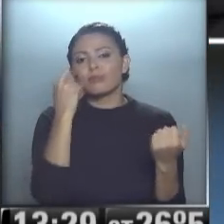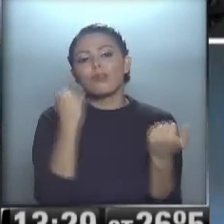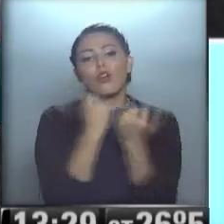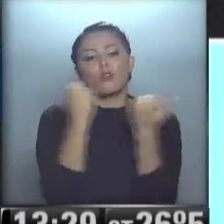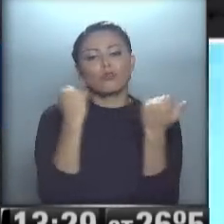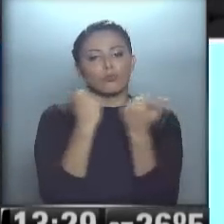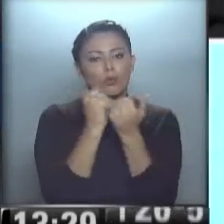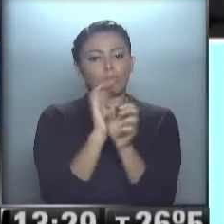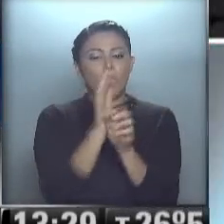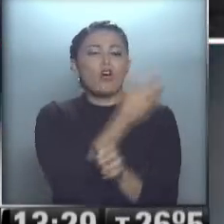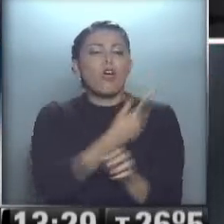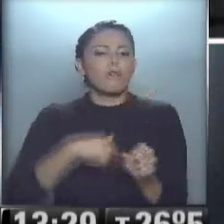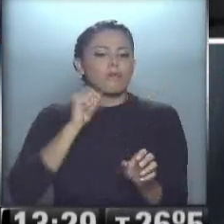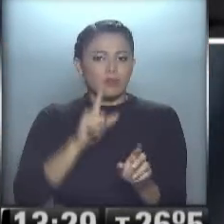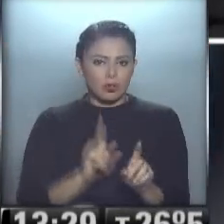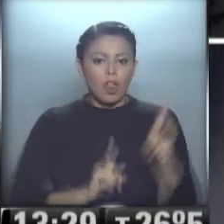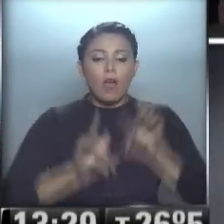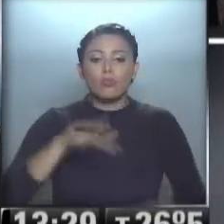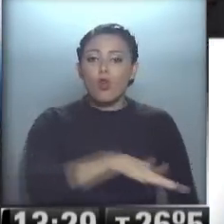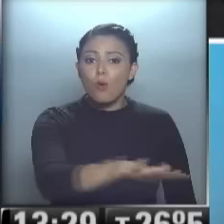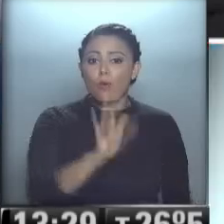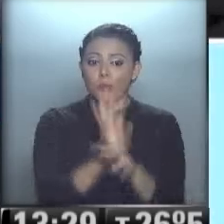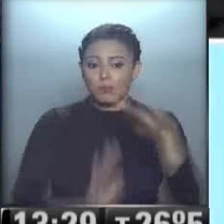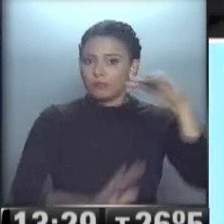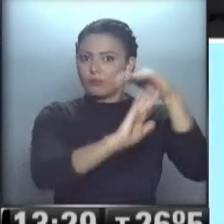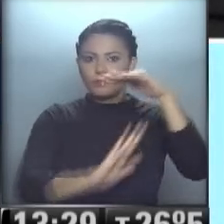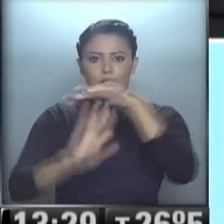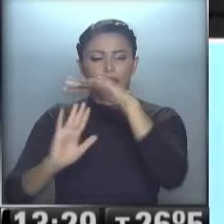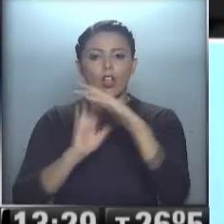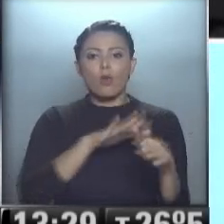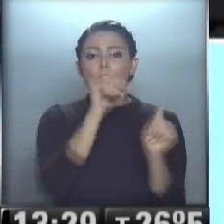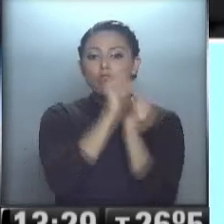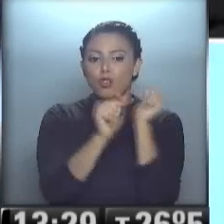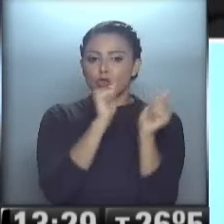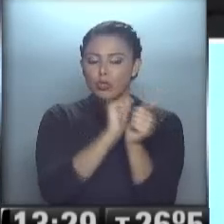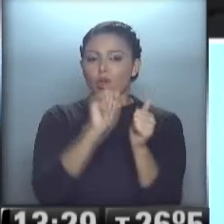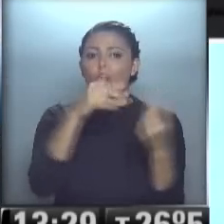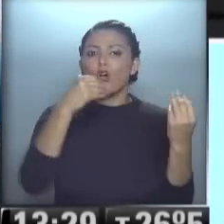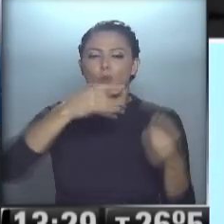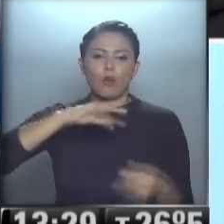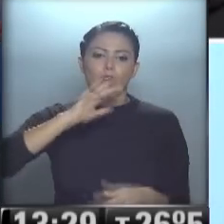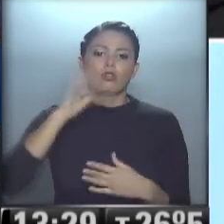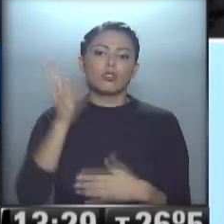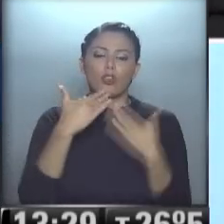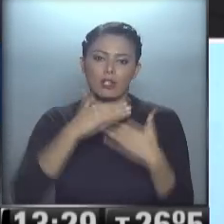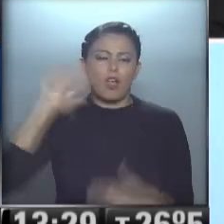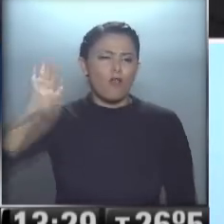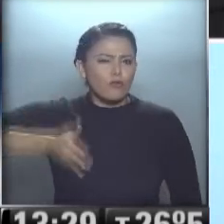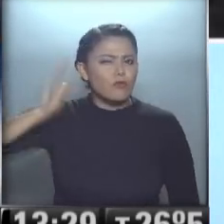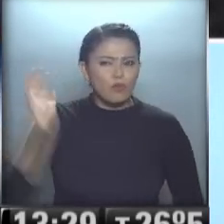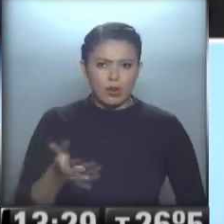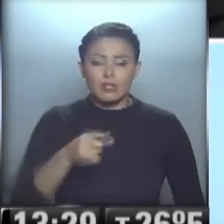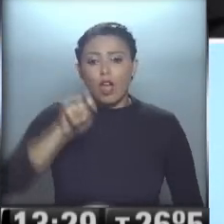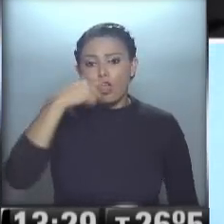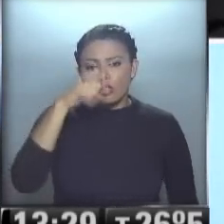facto un gobierno de facto en ciertas zonas de Rosario y que se nutrían del negocio de la violencia es decir todo no solamente